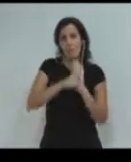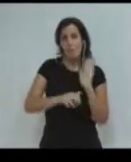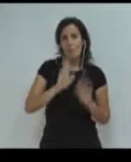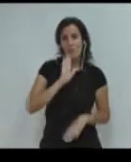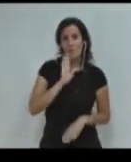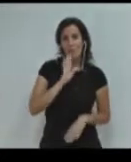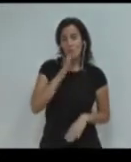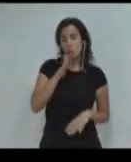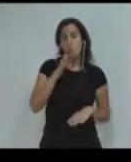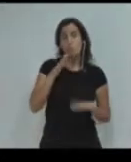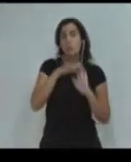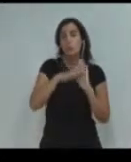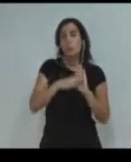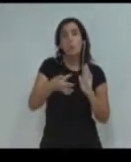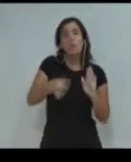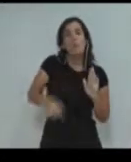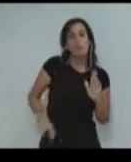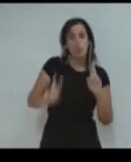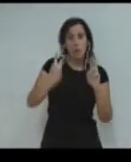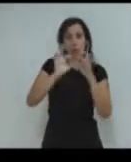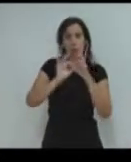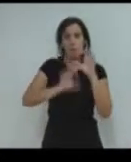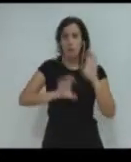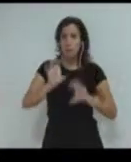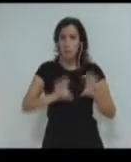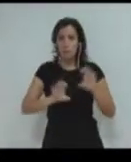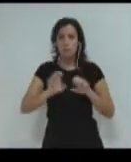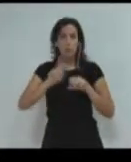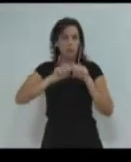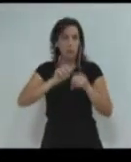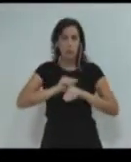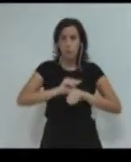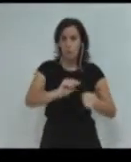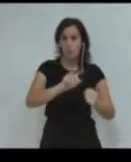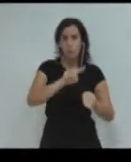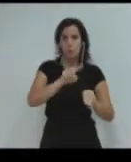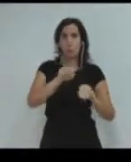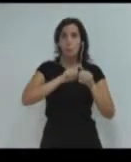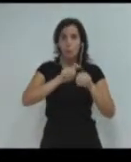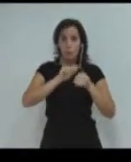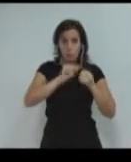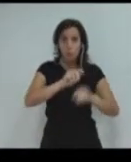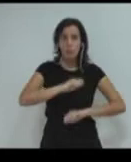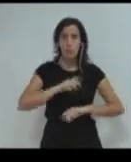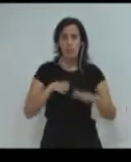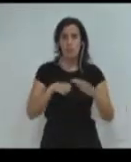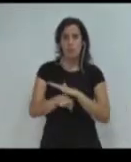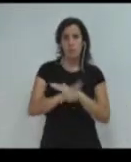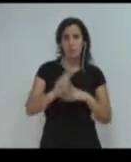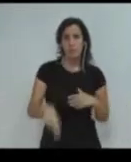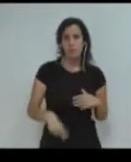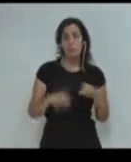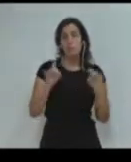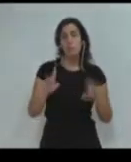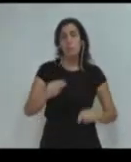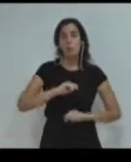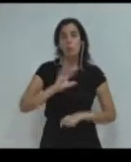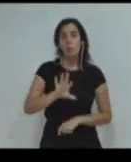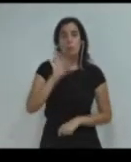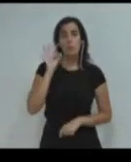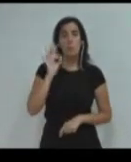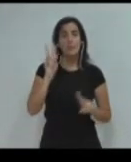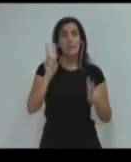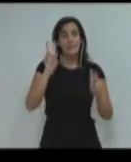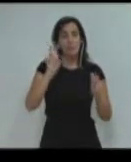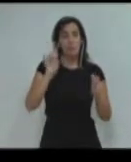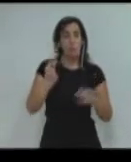programa profesional de maquetación. Mm. Tiene sus propiedades y esas propiedades son las que te van a dar la accesibilidad. Mm. Lo mismo que te da la opción de poner títulos, igual que